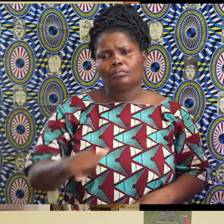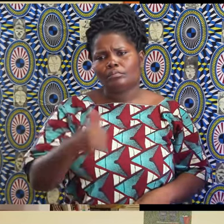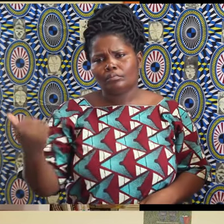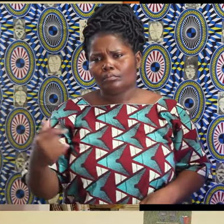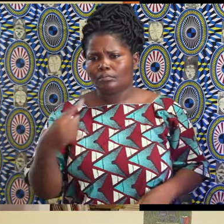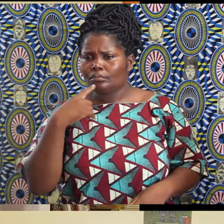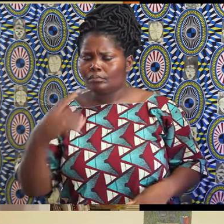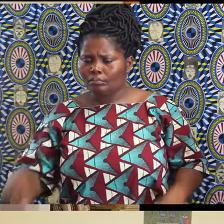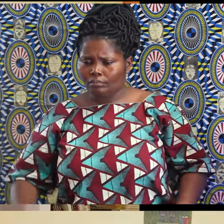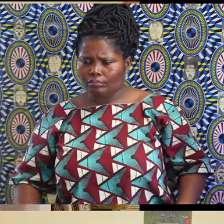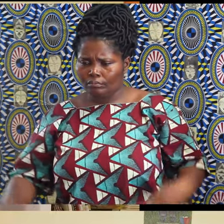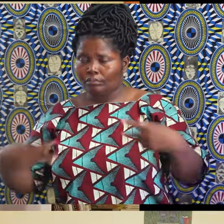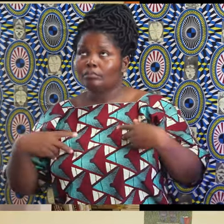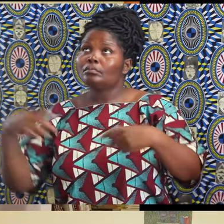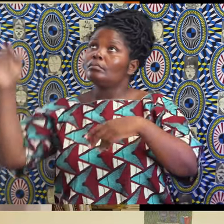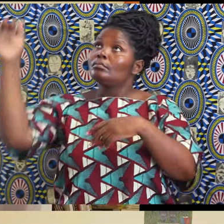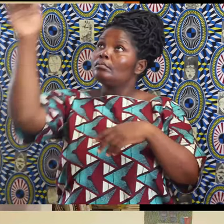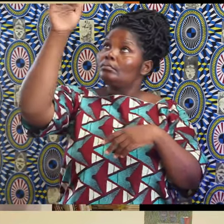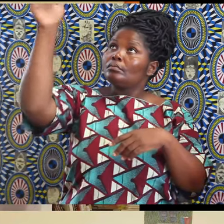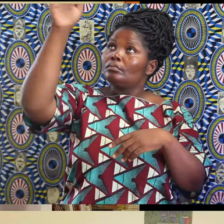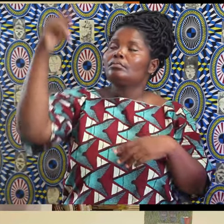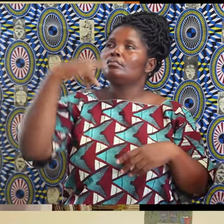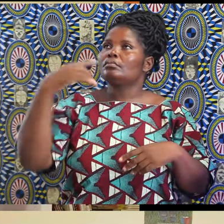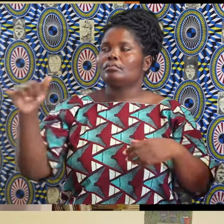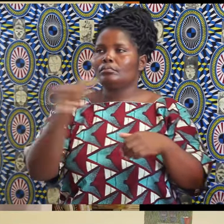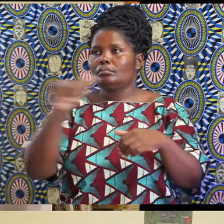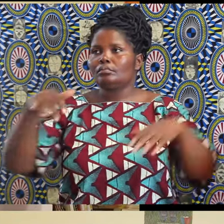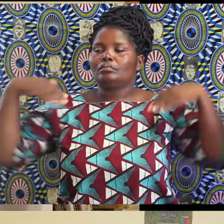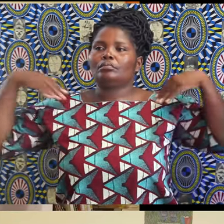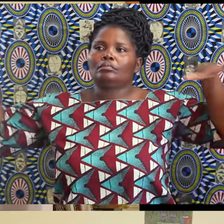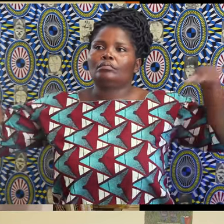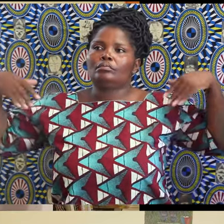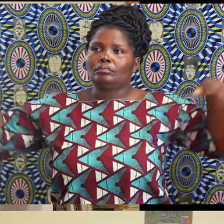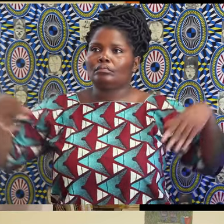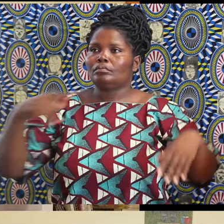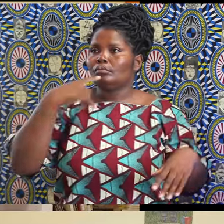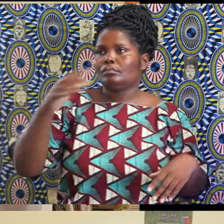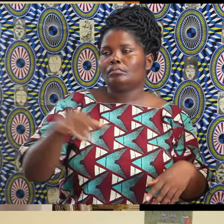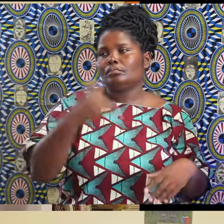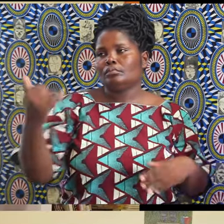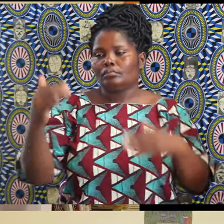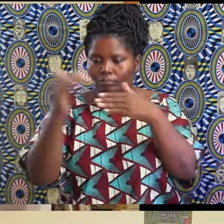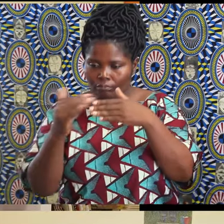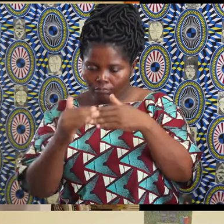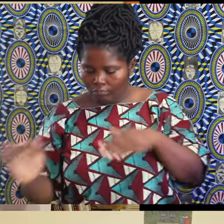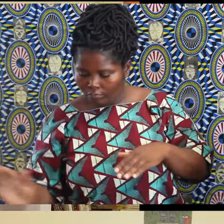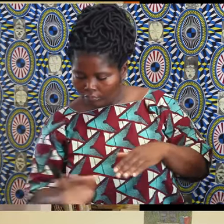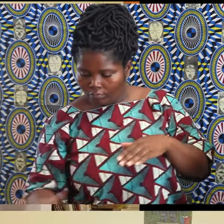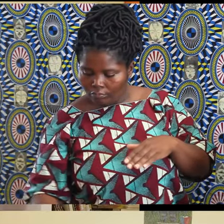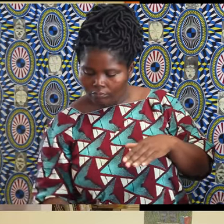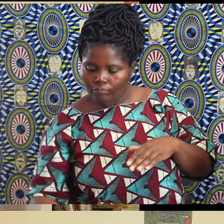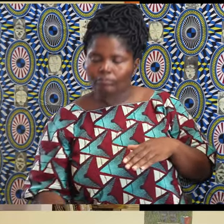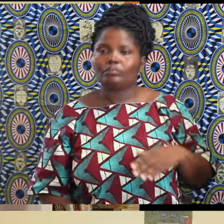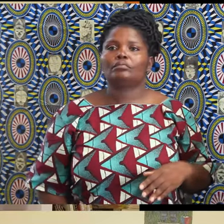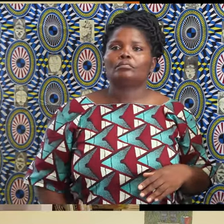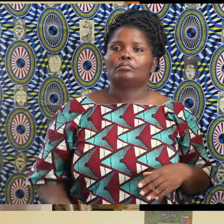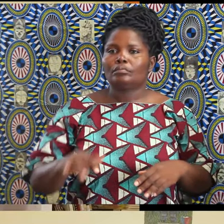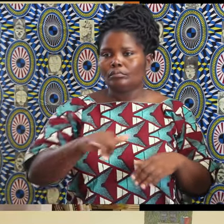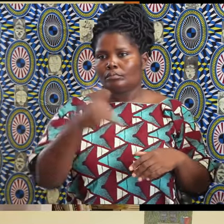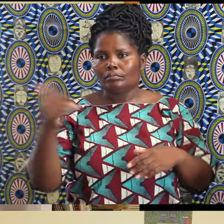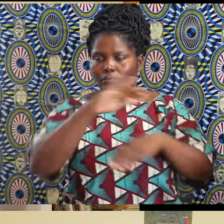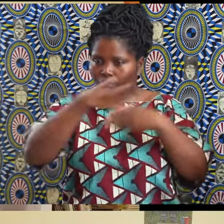Algunos prefieren vivir en las alturas, como los pajaritos, y otros muy cerca del suelo.